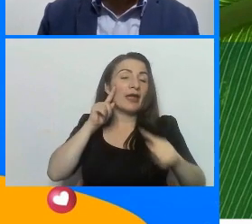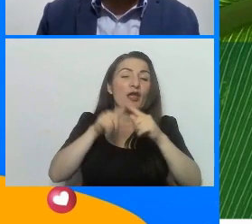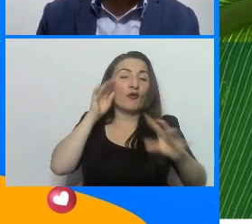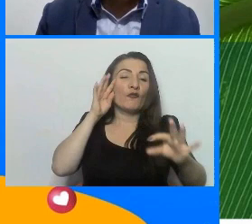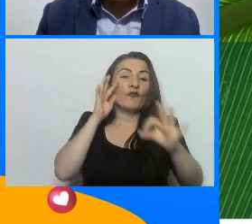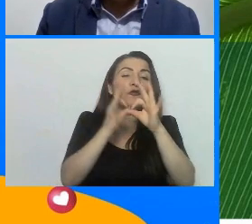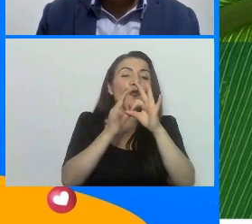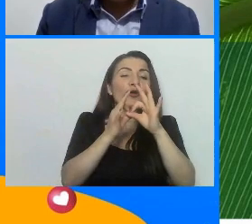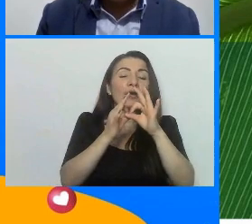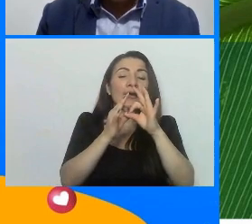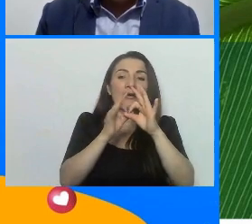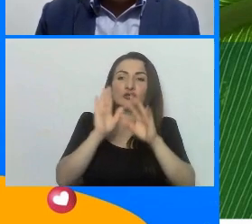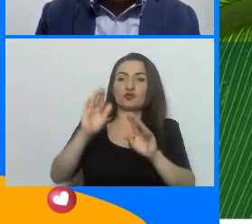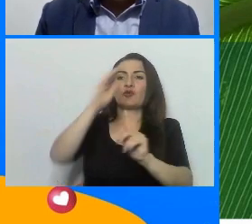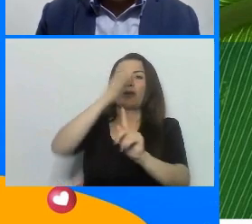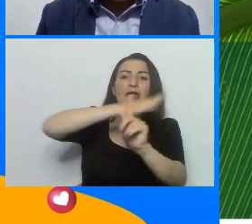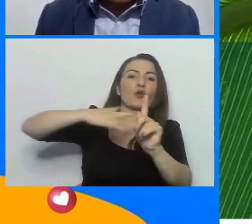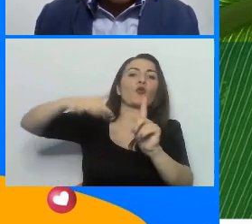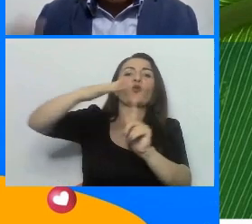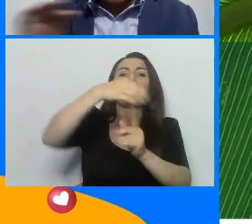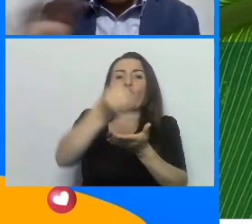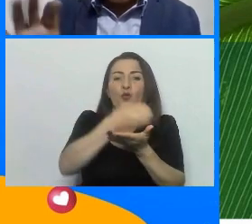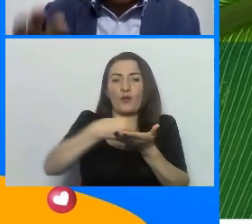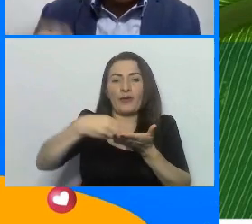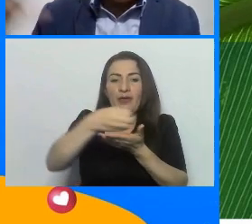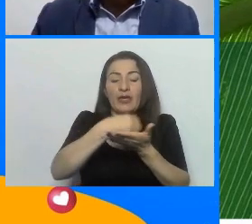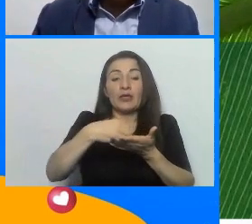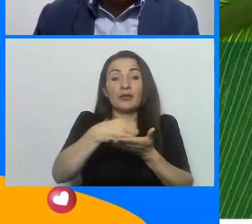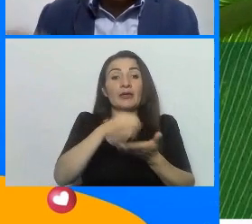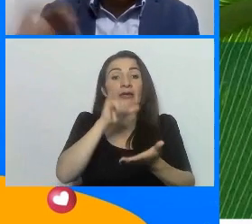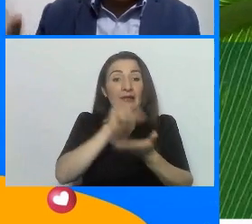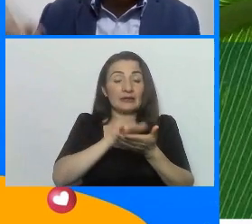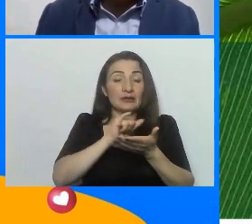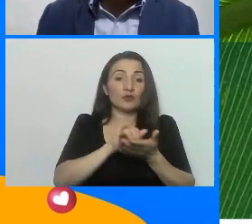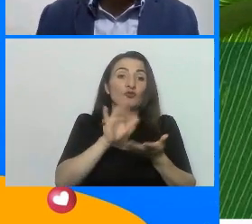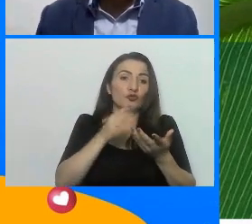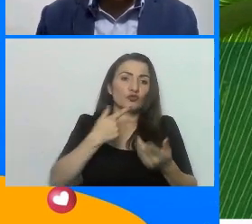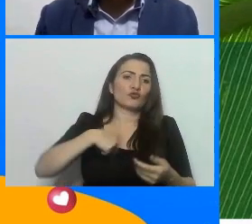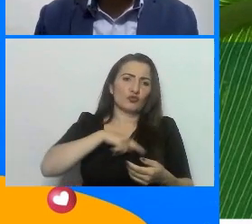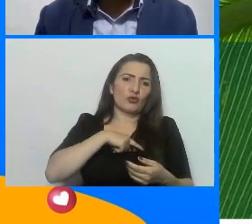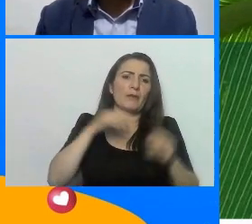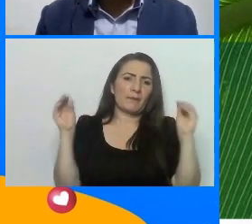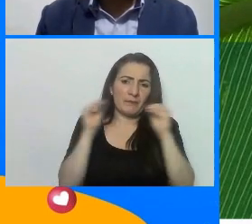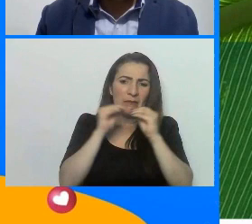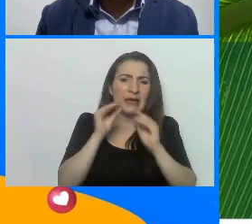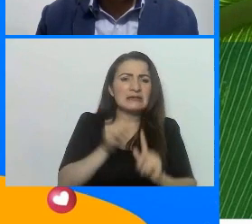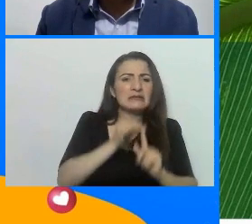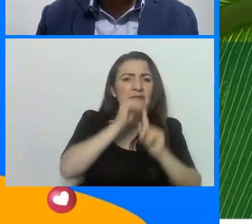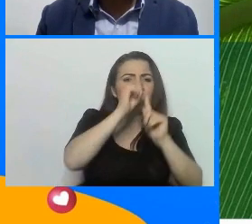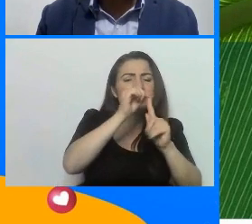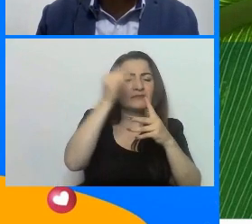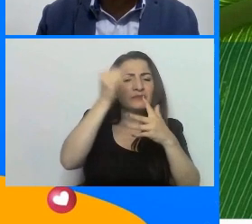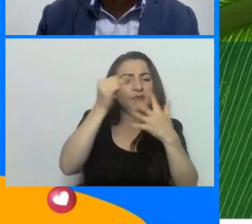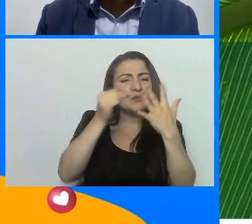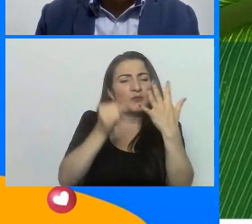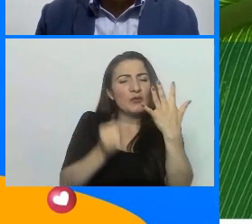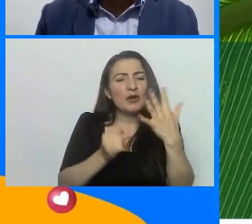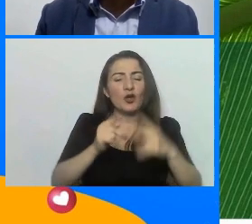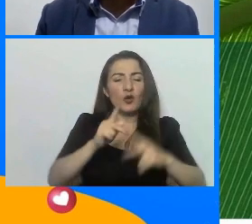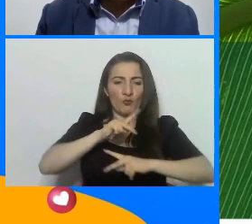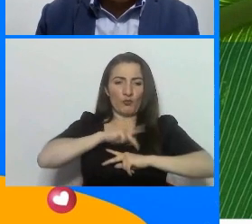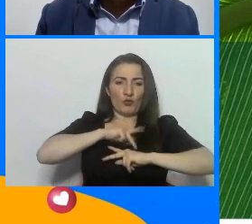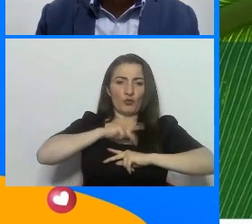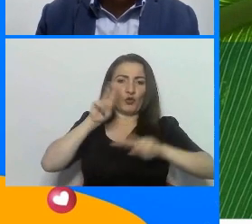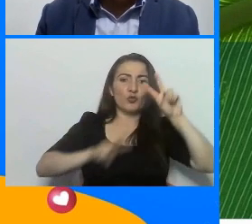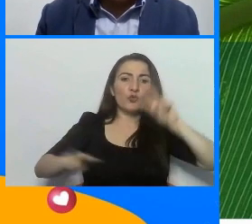es la ecología, ¿no? Entonces, esa va a ser la primera parte. La segunda parte sí voy a hacer una especificidad propia del turismo